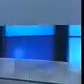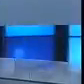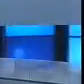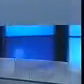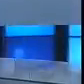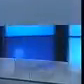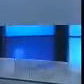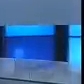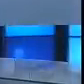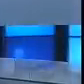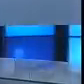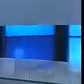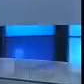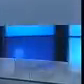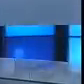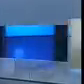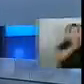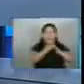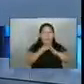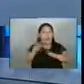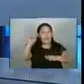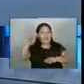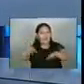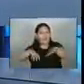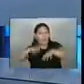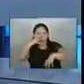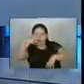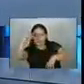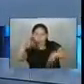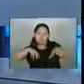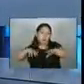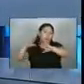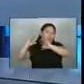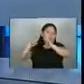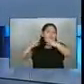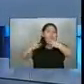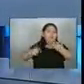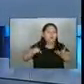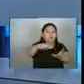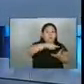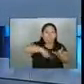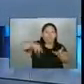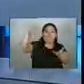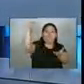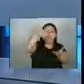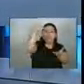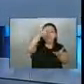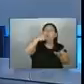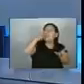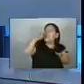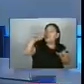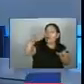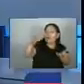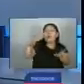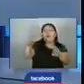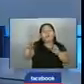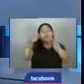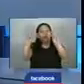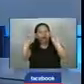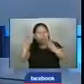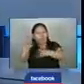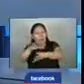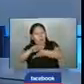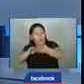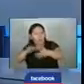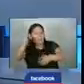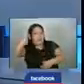Mujeres de 25 comunidades de Aguachapán y Sonsonate han participado de capacitaciones brindadas por la Unidad Ecológica Salvadoreña